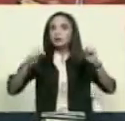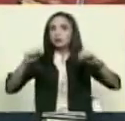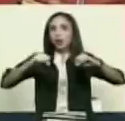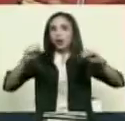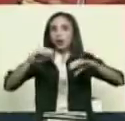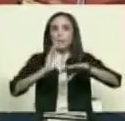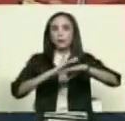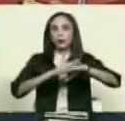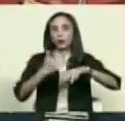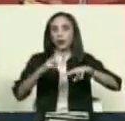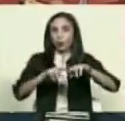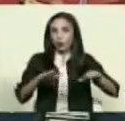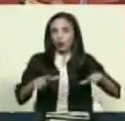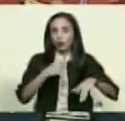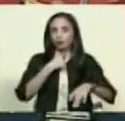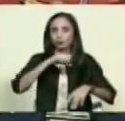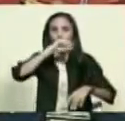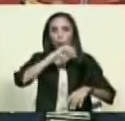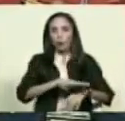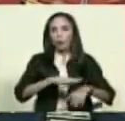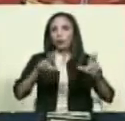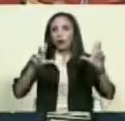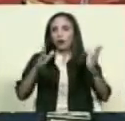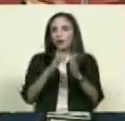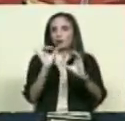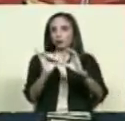en YouTube, no ven televisión,